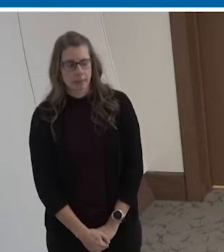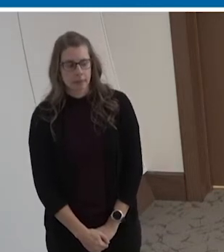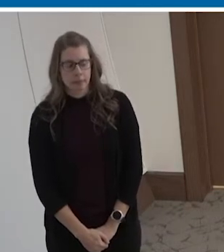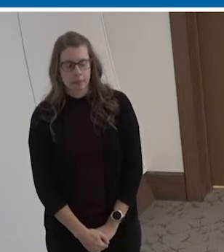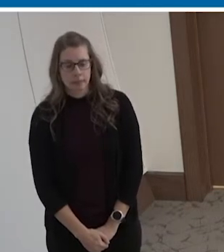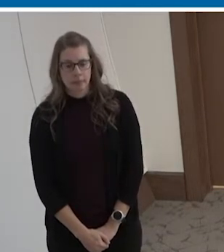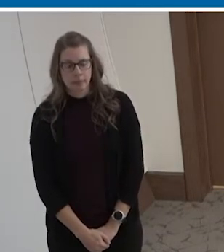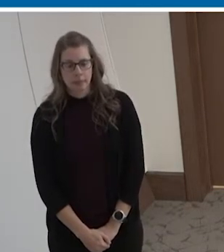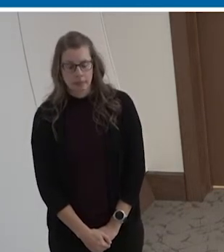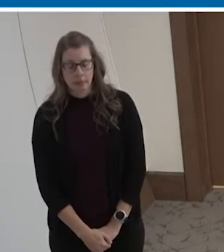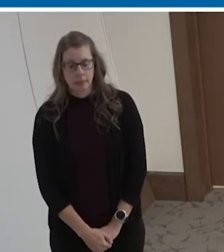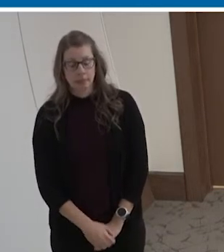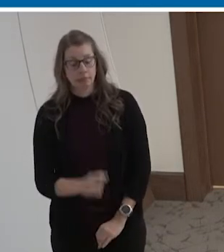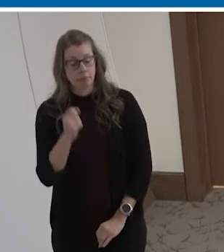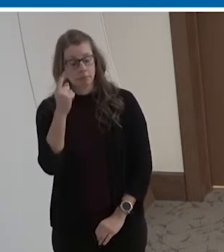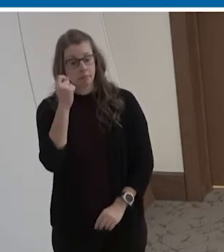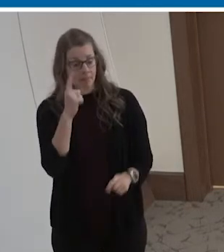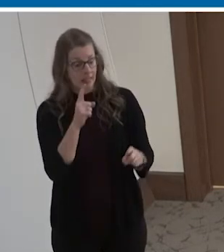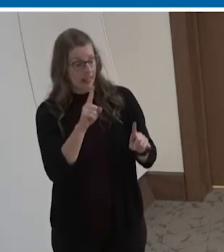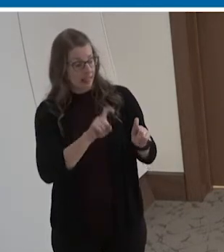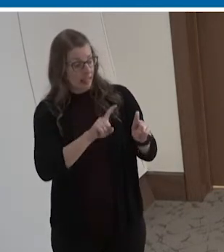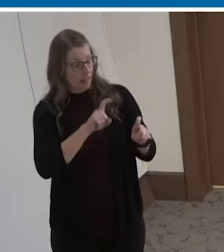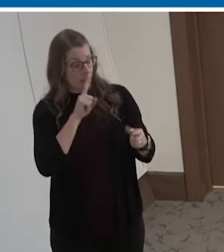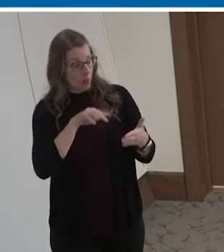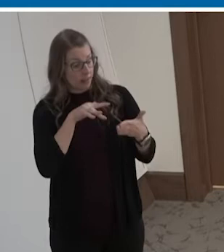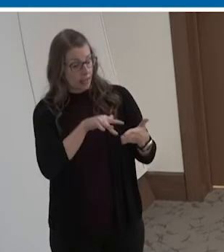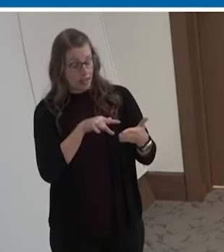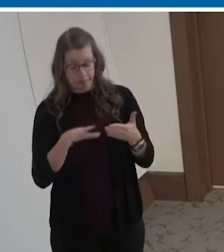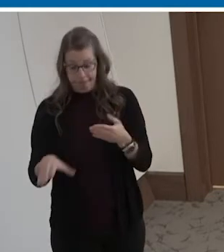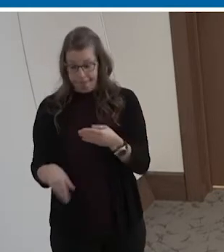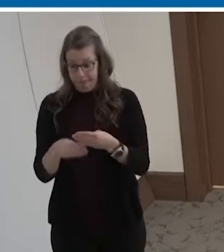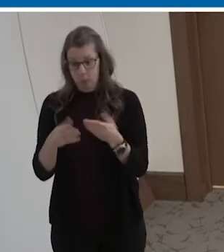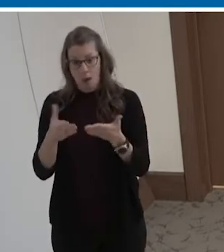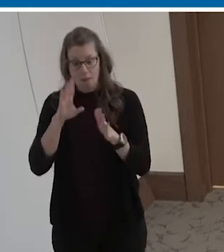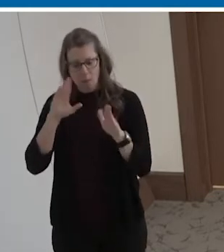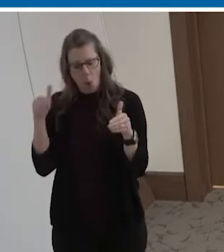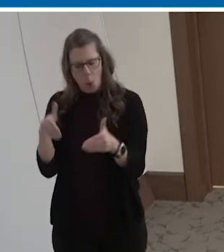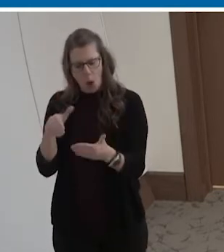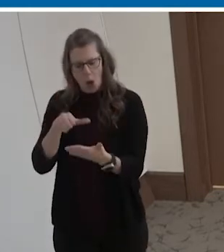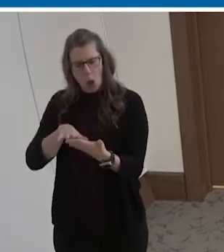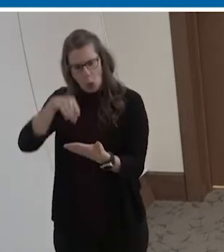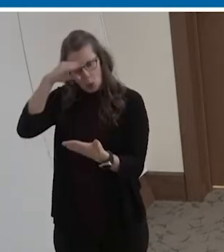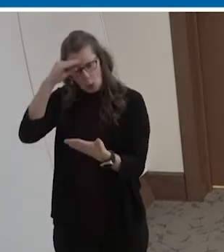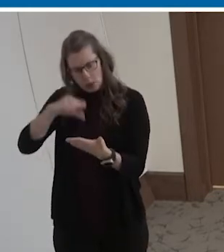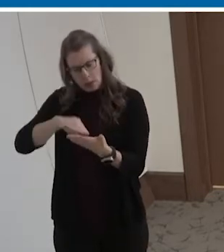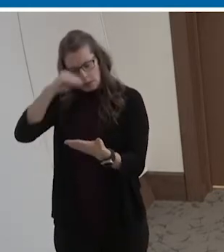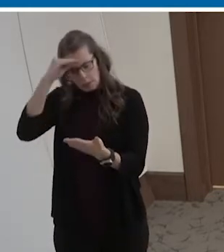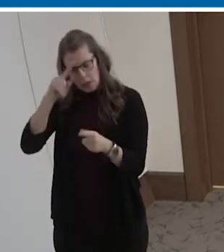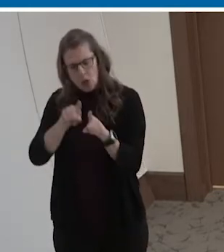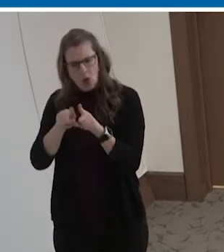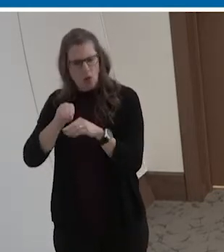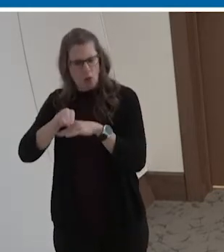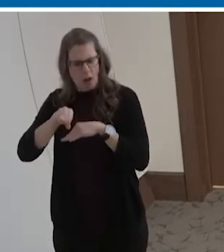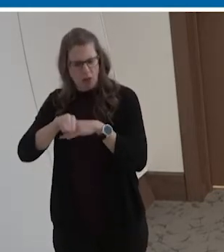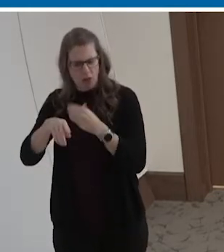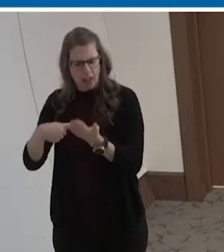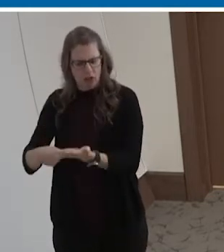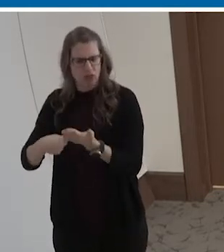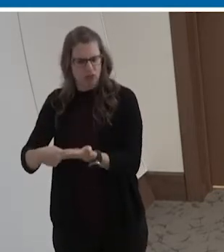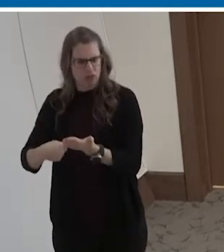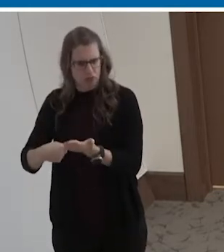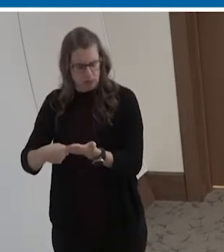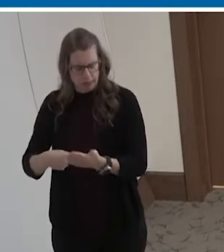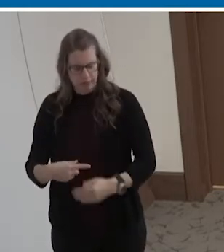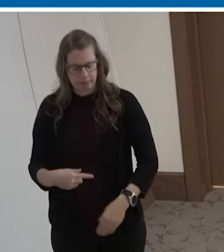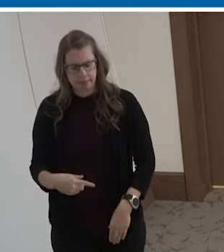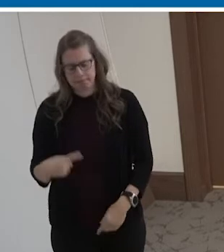So in addition to testing for this study, we also are focusing on learning and consultation. En